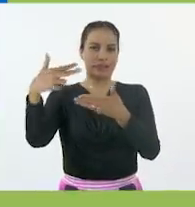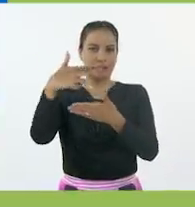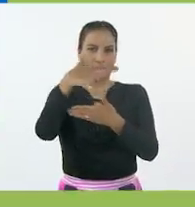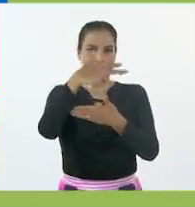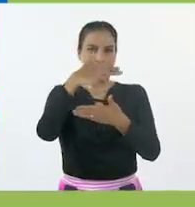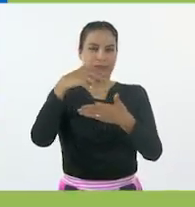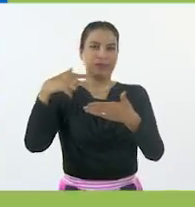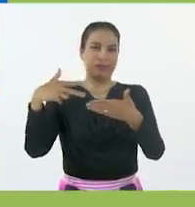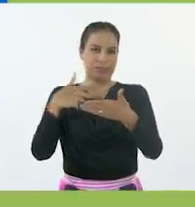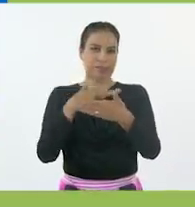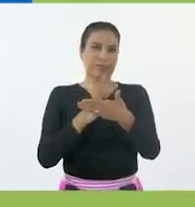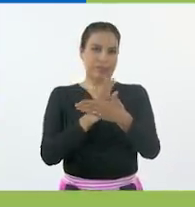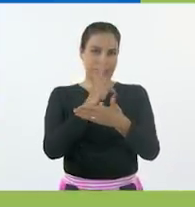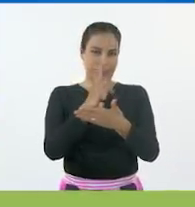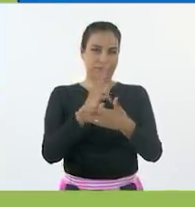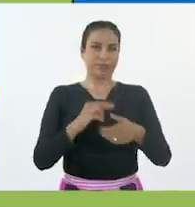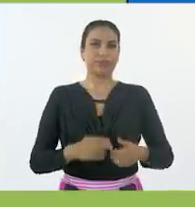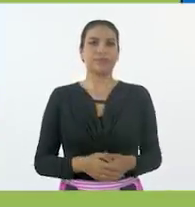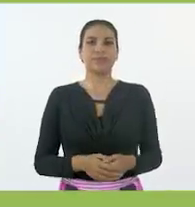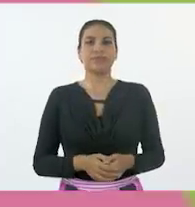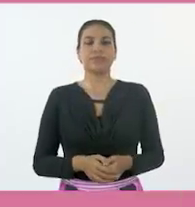las líneas marcadas.